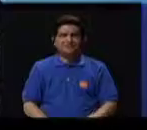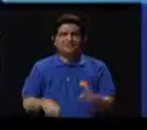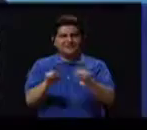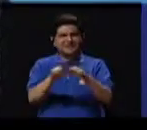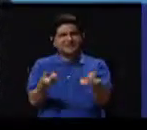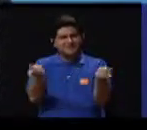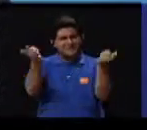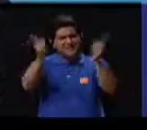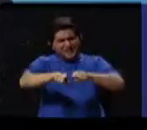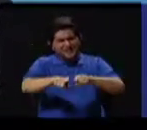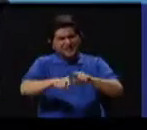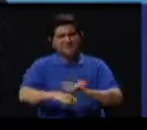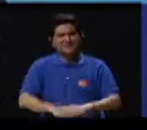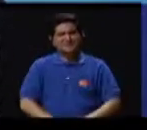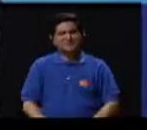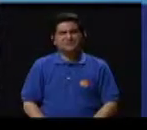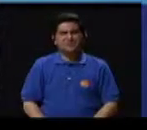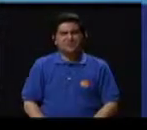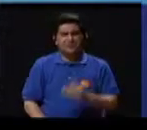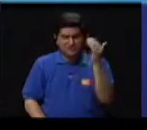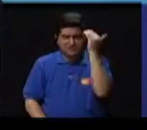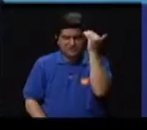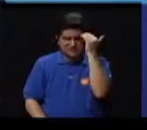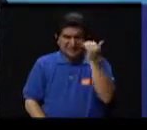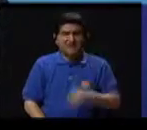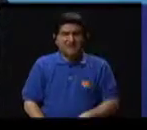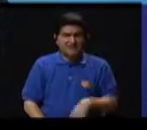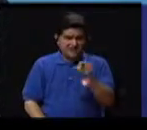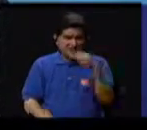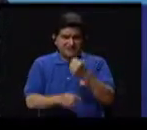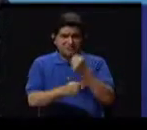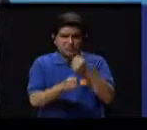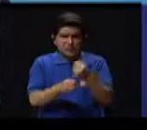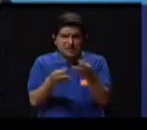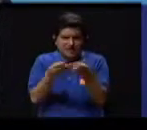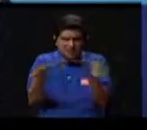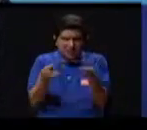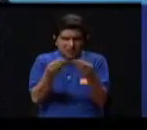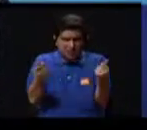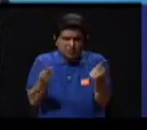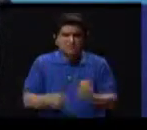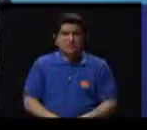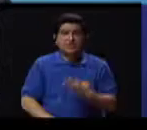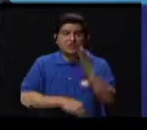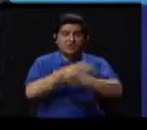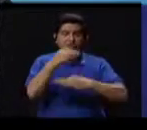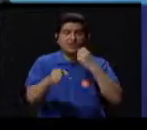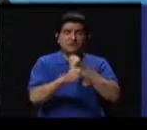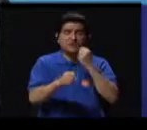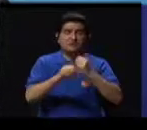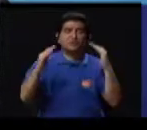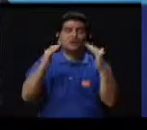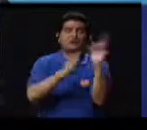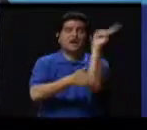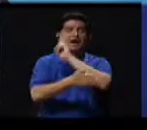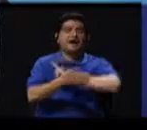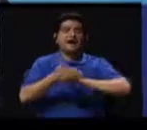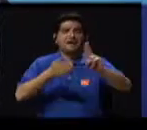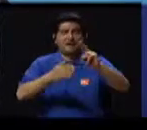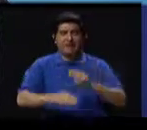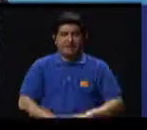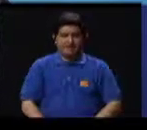hay un hecho parte que se nota que es saber que se iba a hacer una producción, no una tarea universitaria,